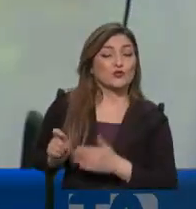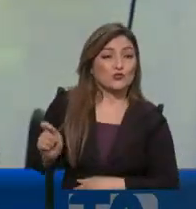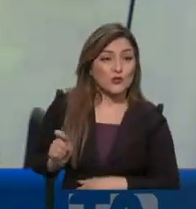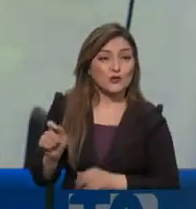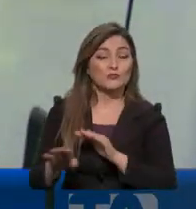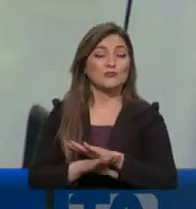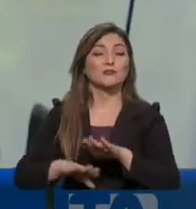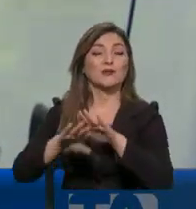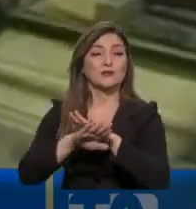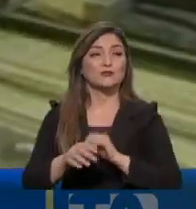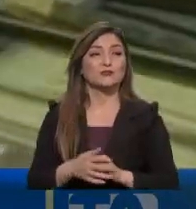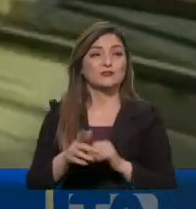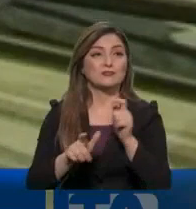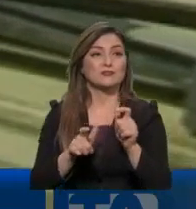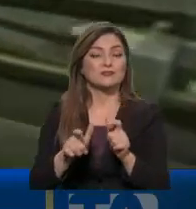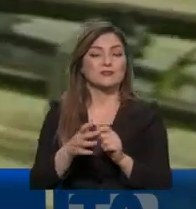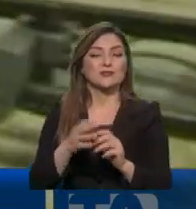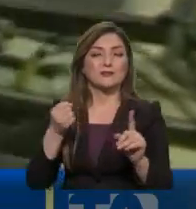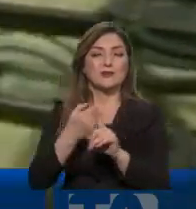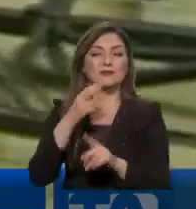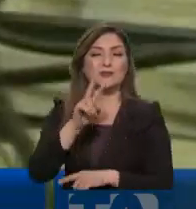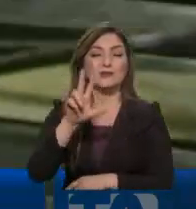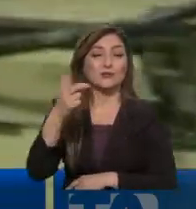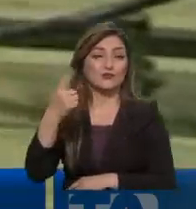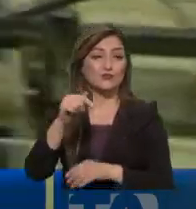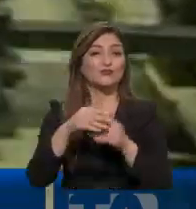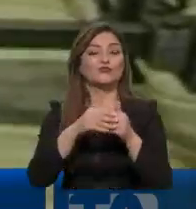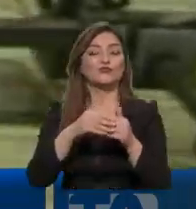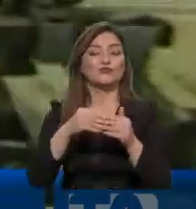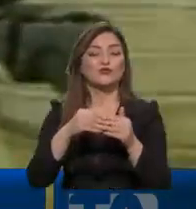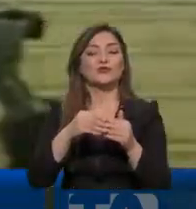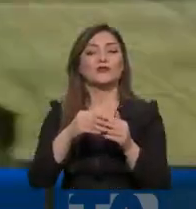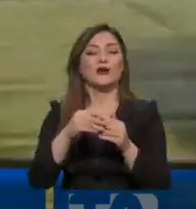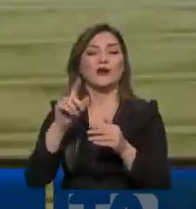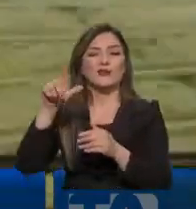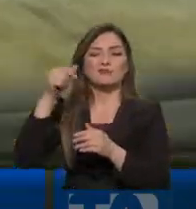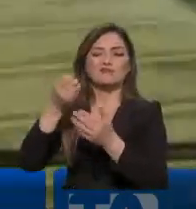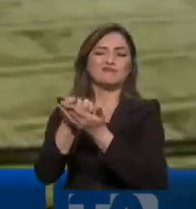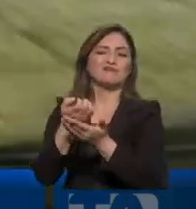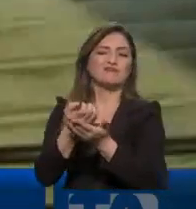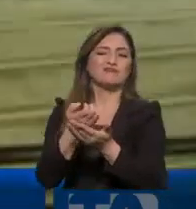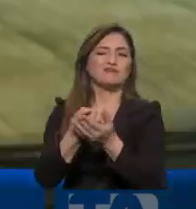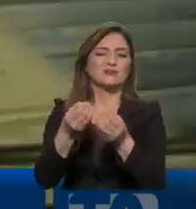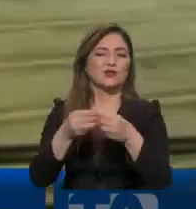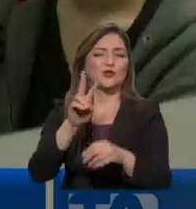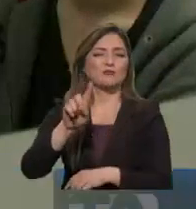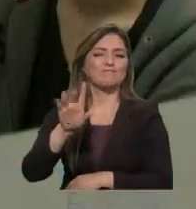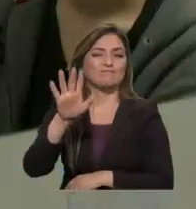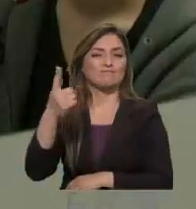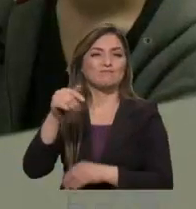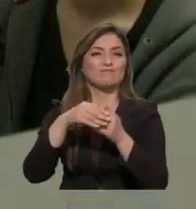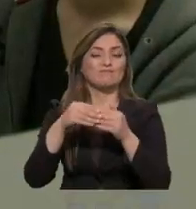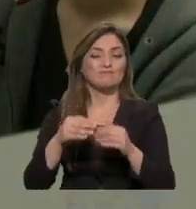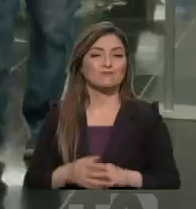unificado. La afectación a los ciudadanos bordea los 23 millones de dólares y al Estado de 2,5 millones de dólares. Se